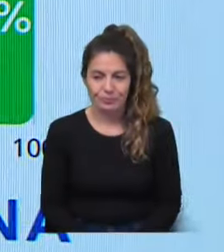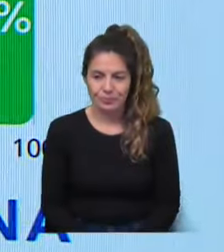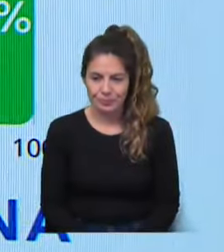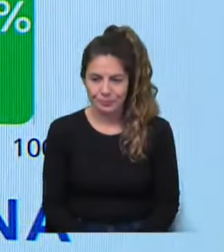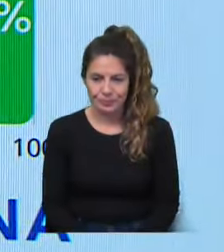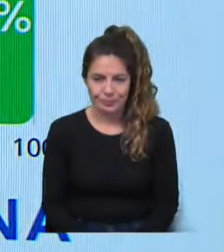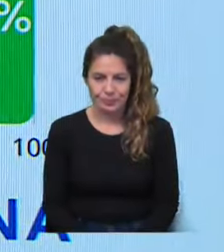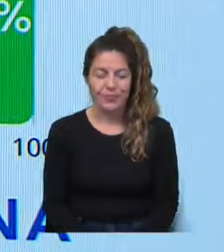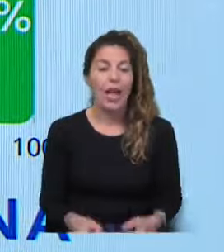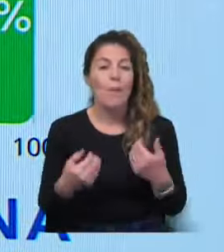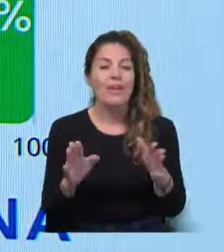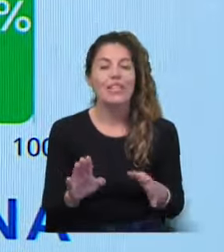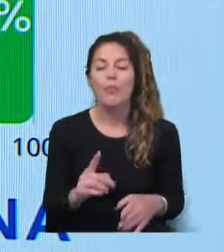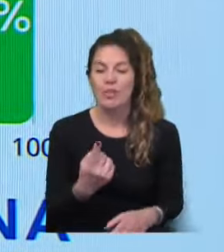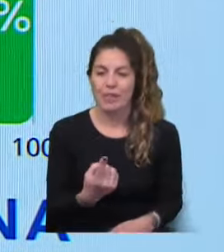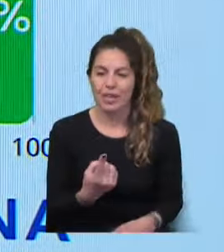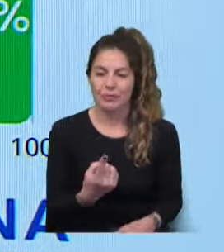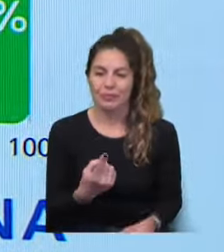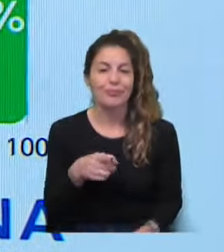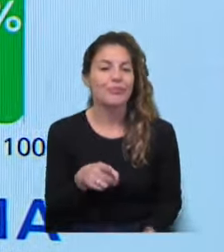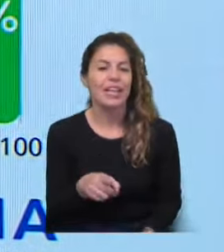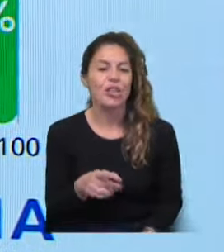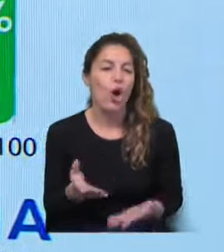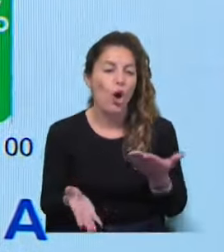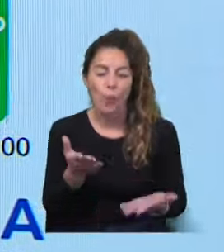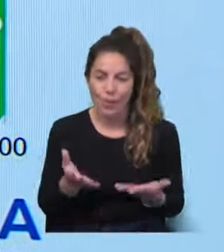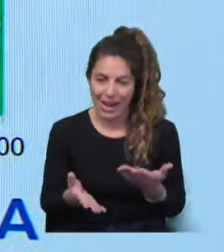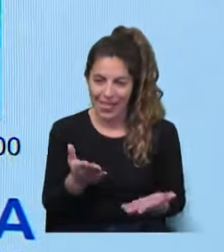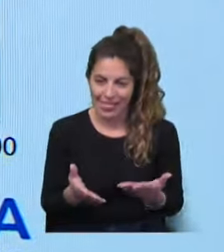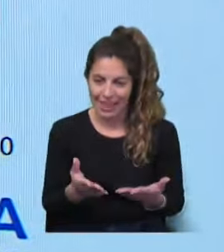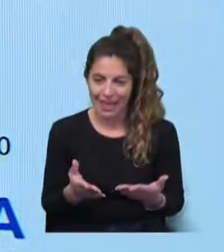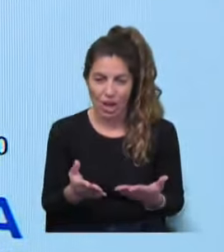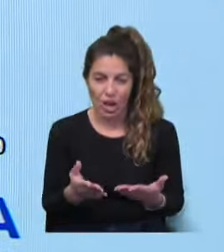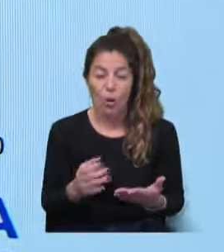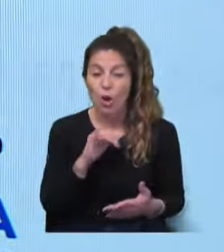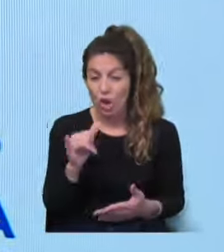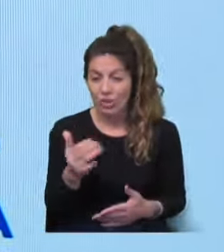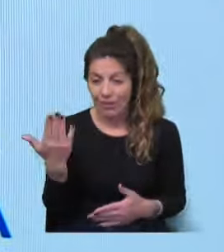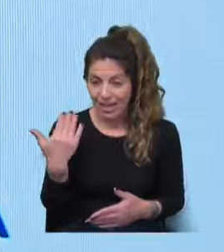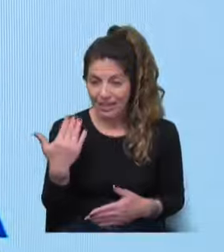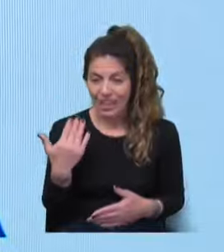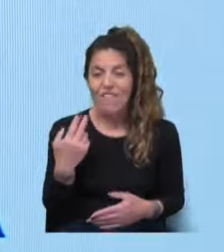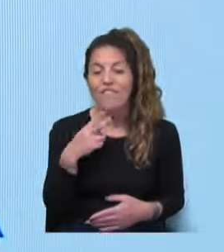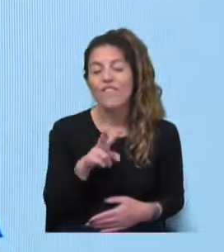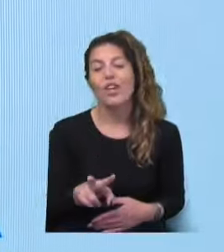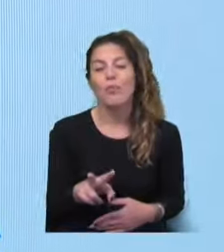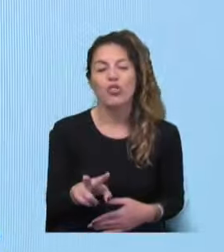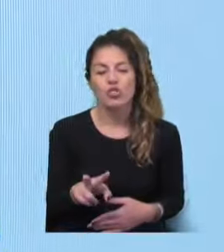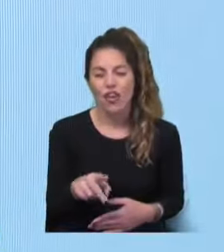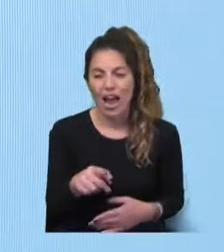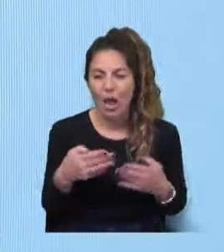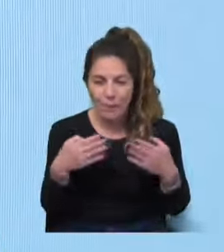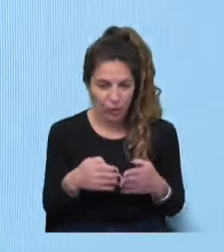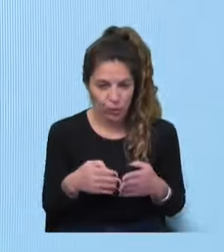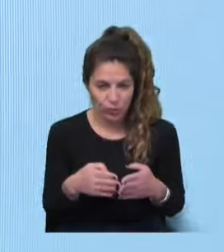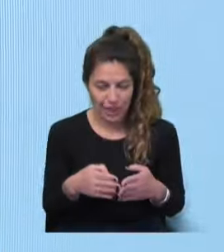principio. Bien, empezamos por el principio. Entonces tenemos esto en clave comparada, como estaba diciendo anteriormente, y vemos entonces frente a esta